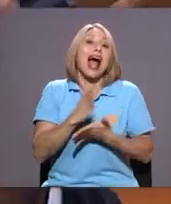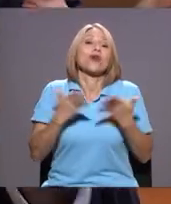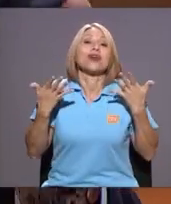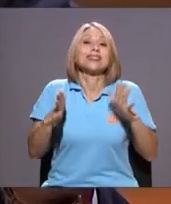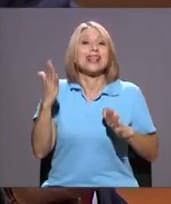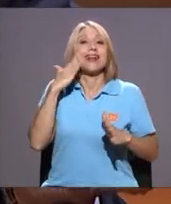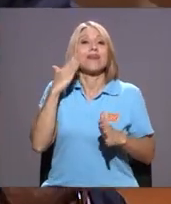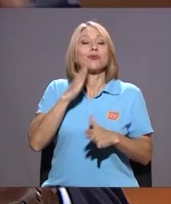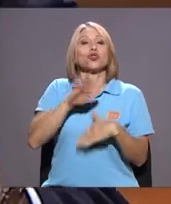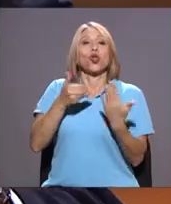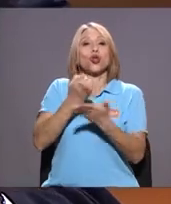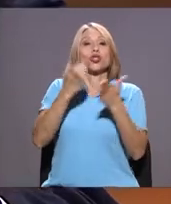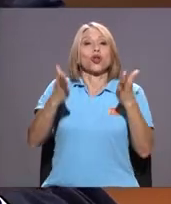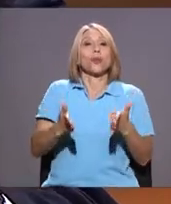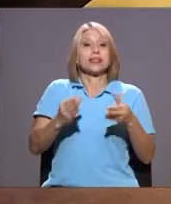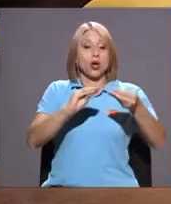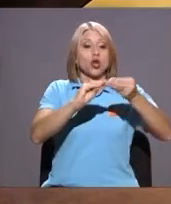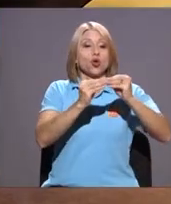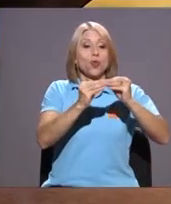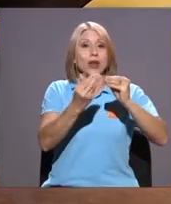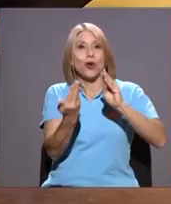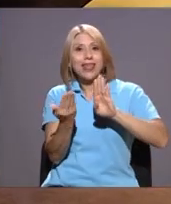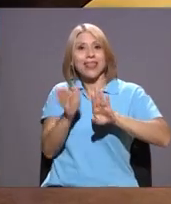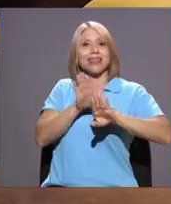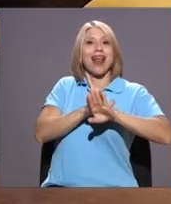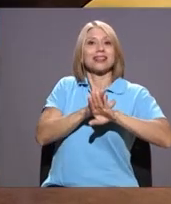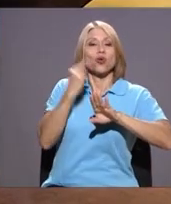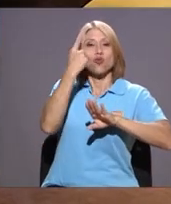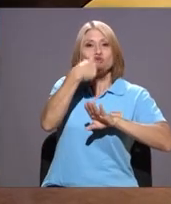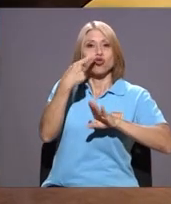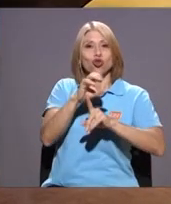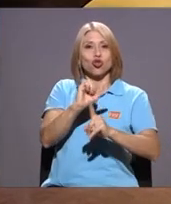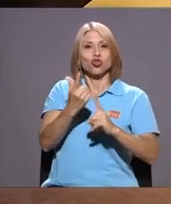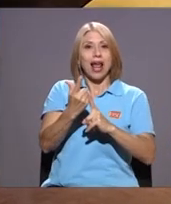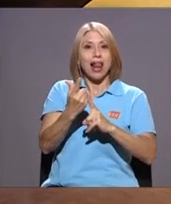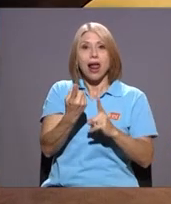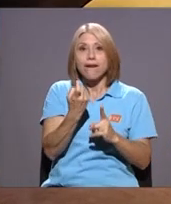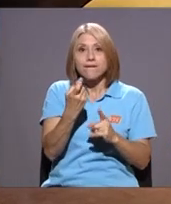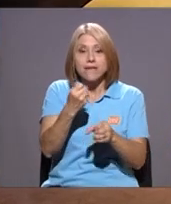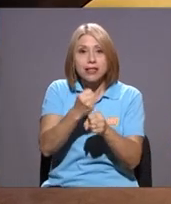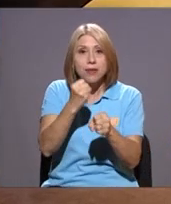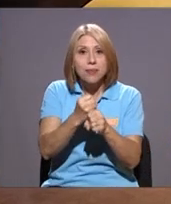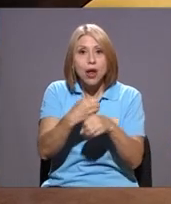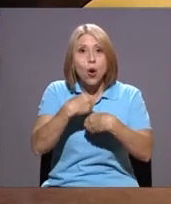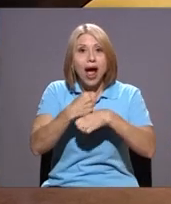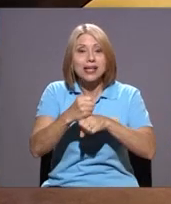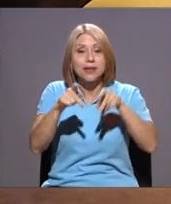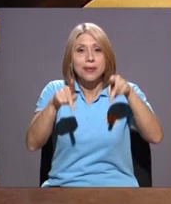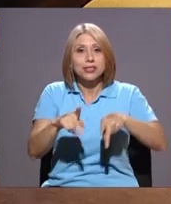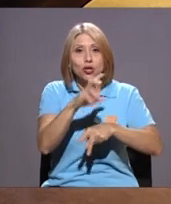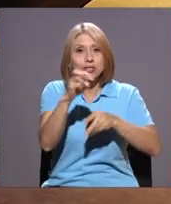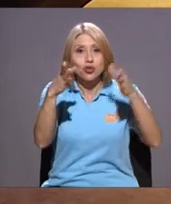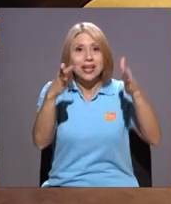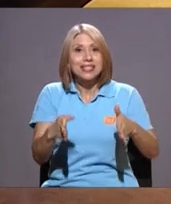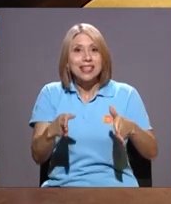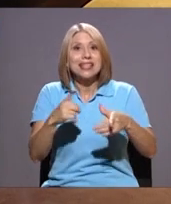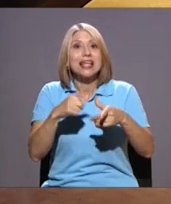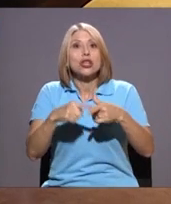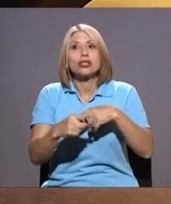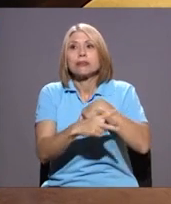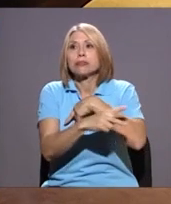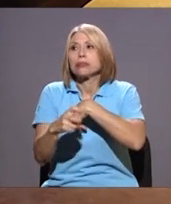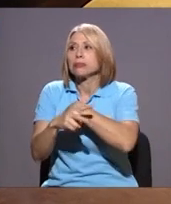detrás de cada número hay un rostro social y es que el desempleo lleva a los costarricenses a delinquir más